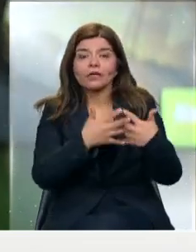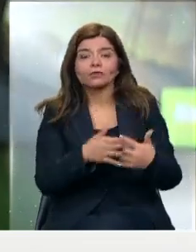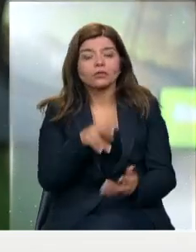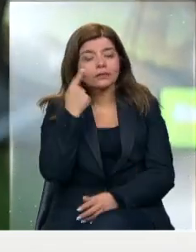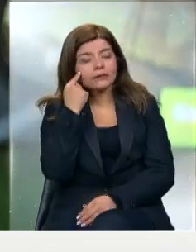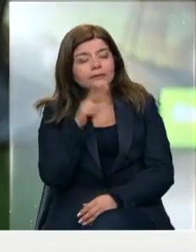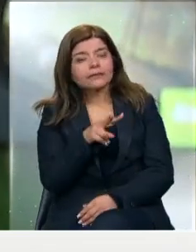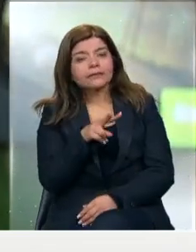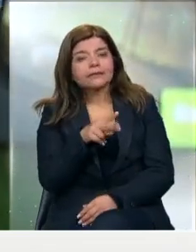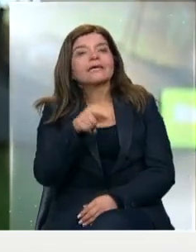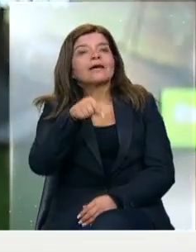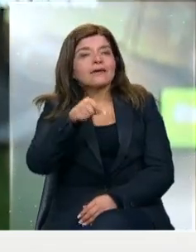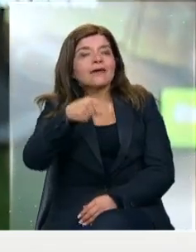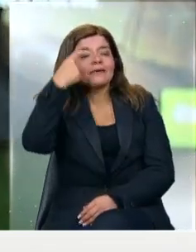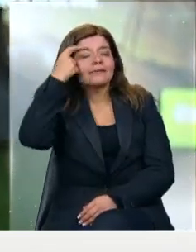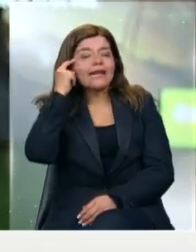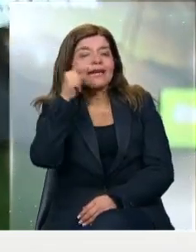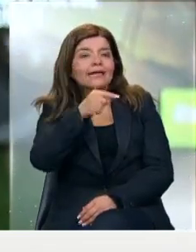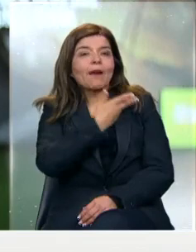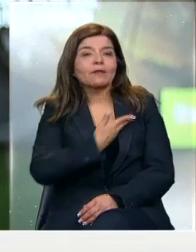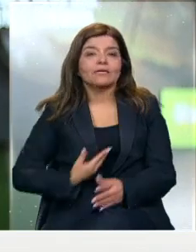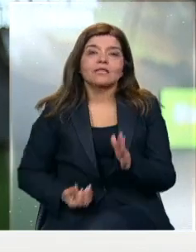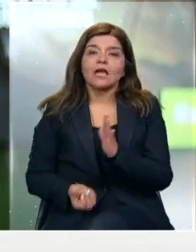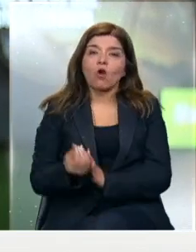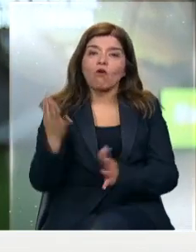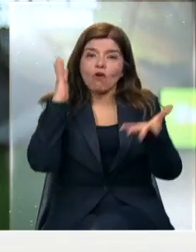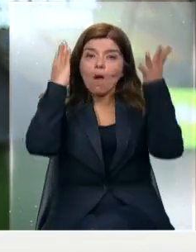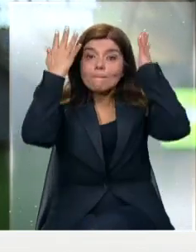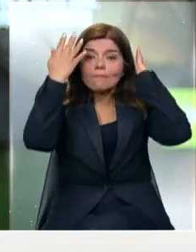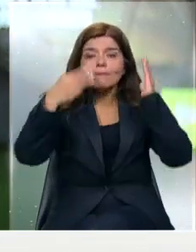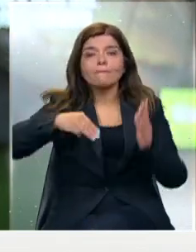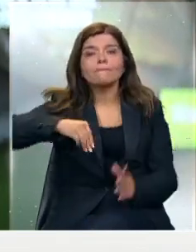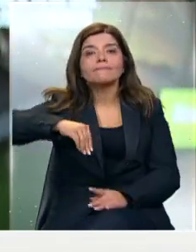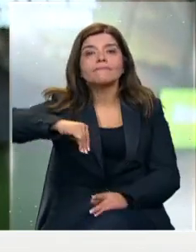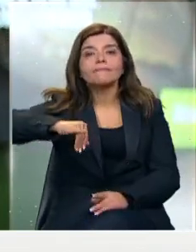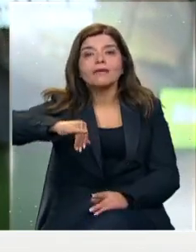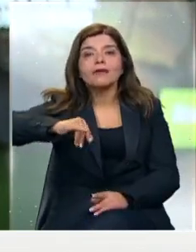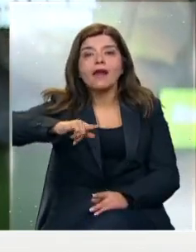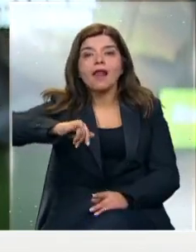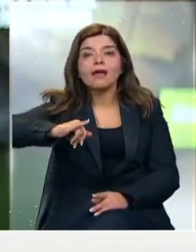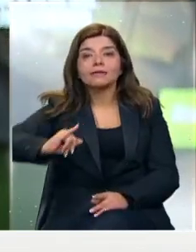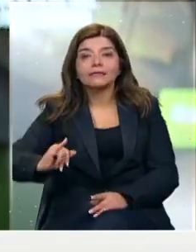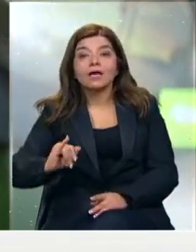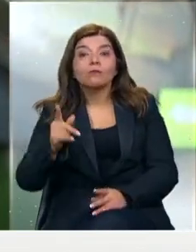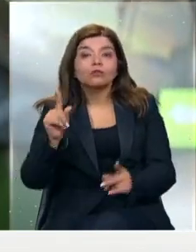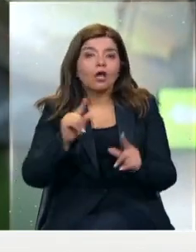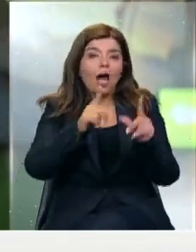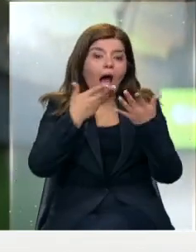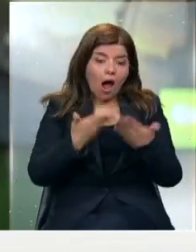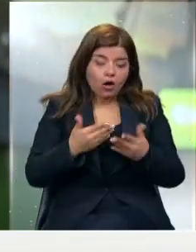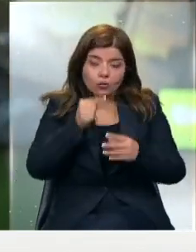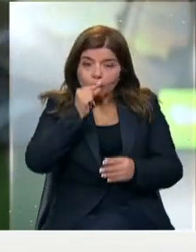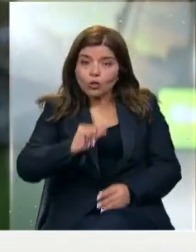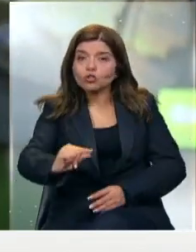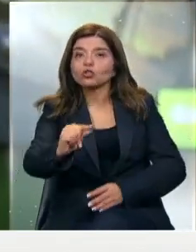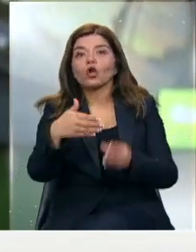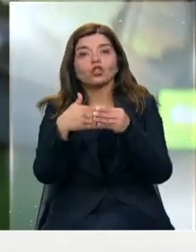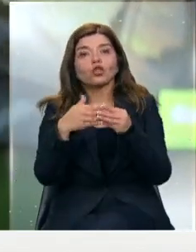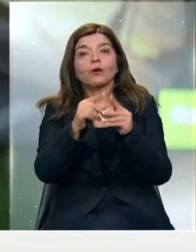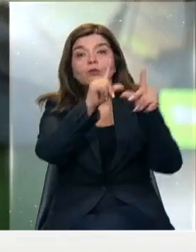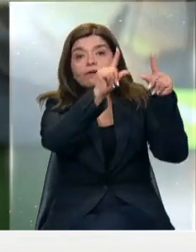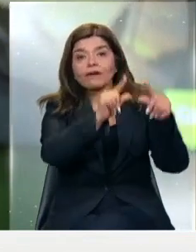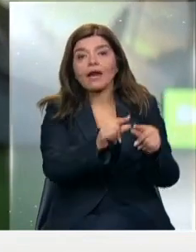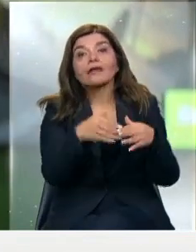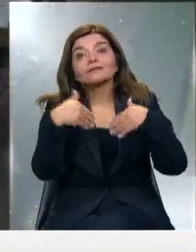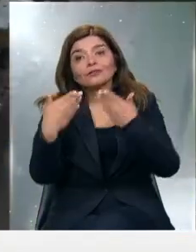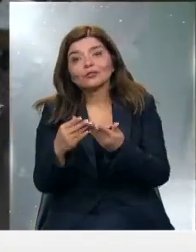cree a Milei. Y si es que resulta cierto, por lo menos en el corto plazo, el dólar debería tender a bajar. Por lo tanto, a los argentinos les podría salir más